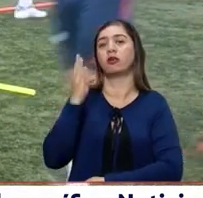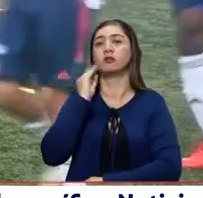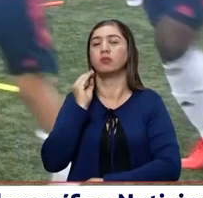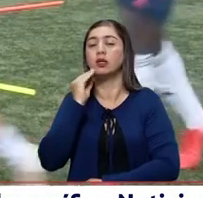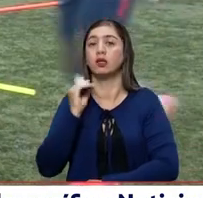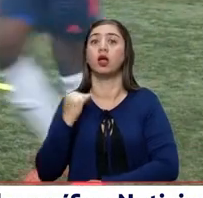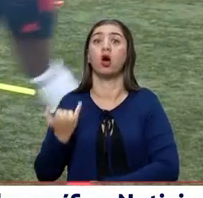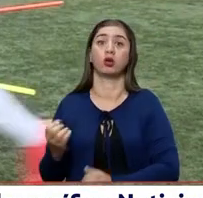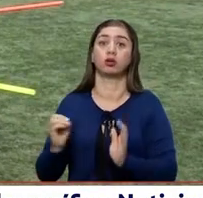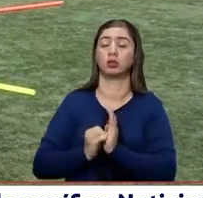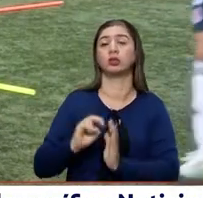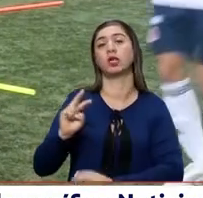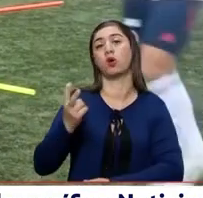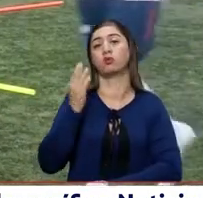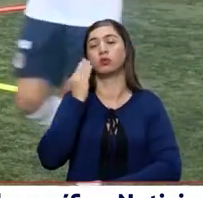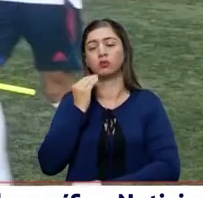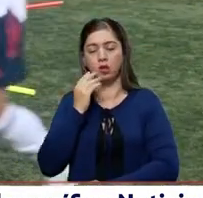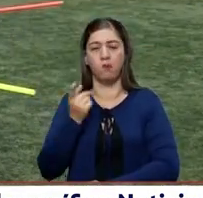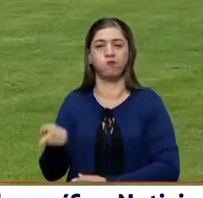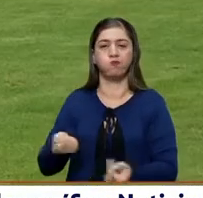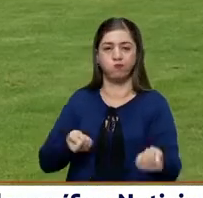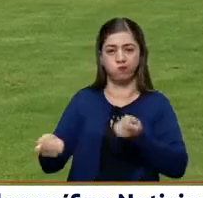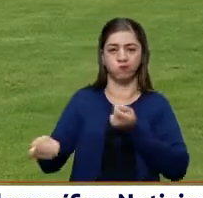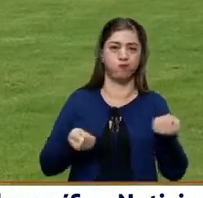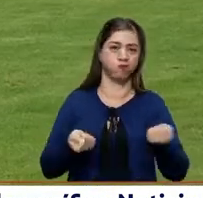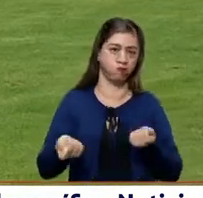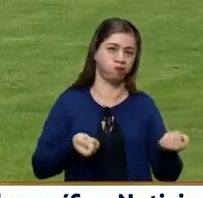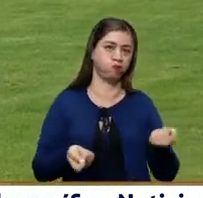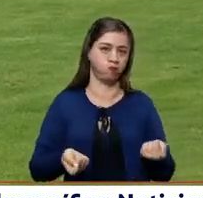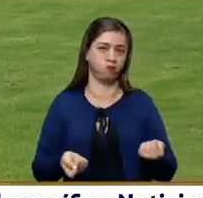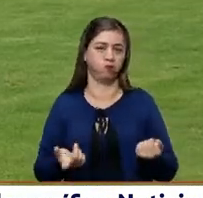segunda convocatoria, entonces tienen esos 4 días para meterse